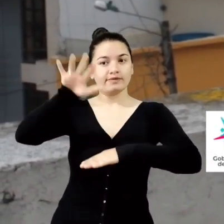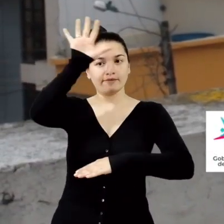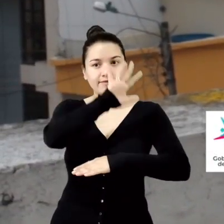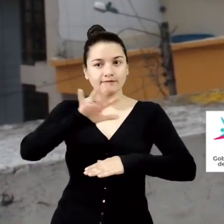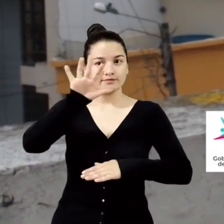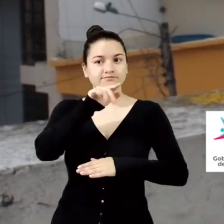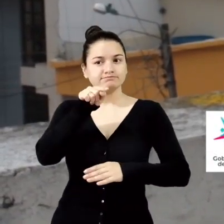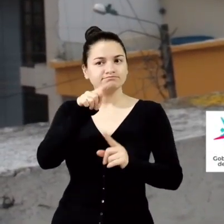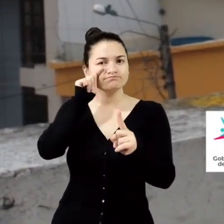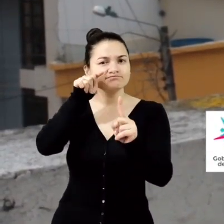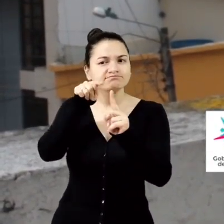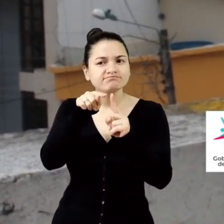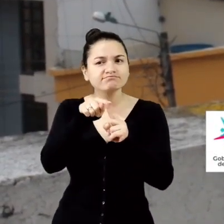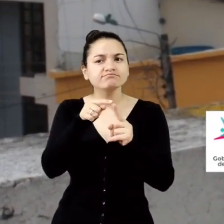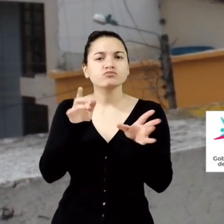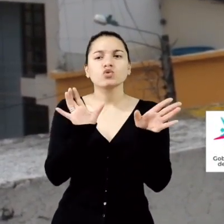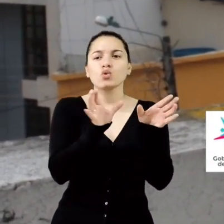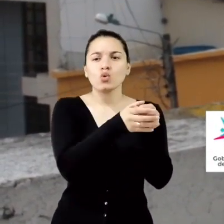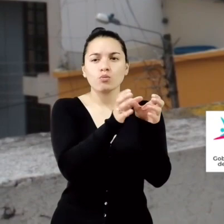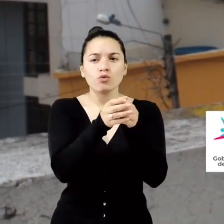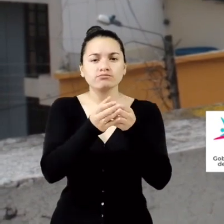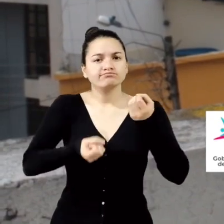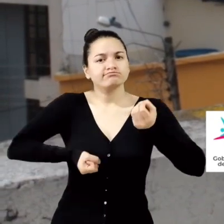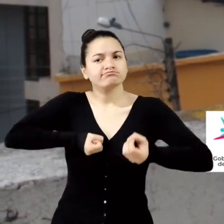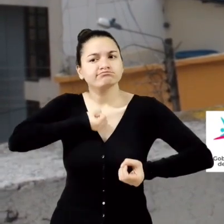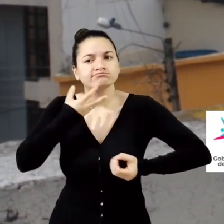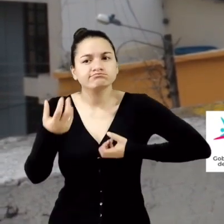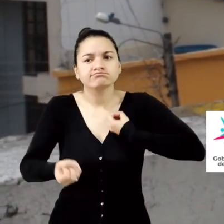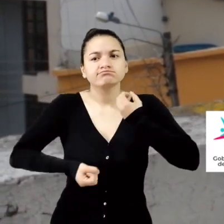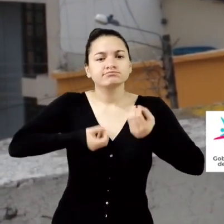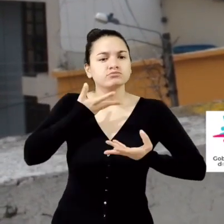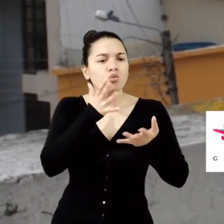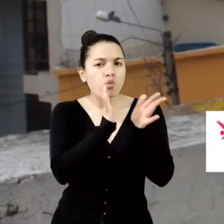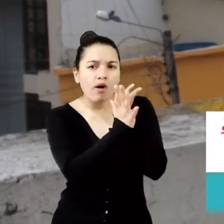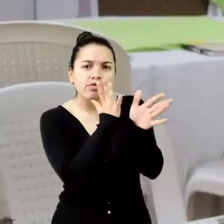en Nariño, y la idea es que estas delegaciones